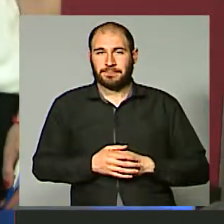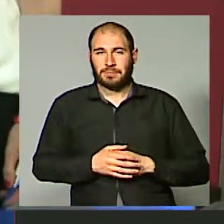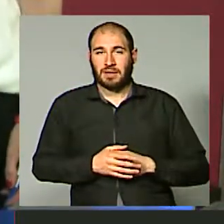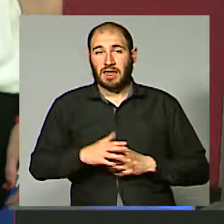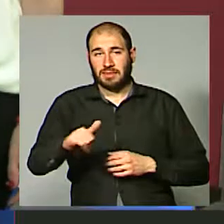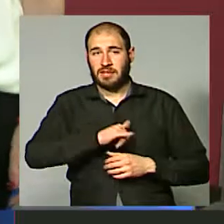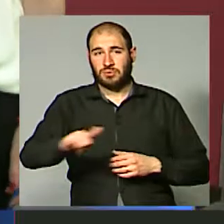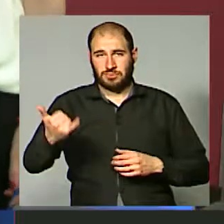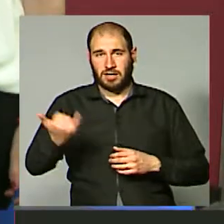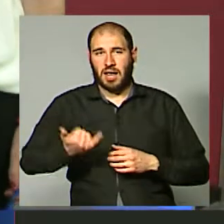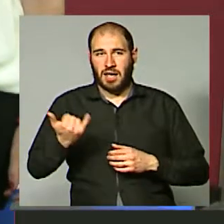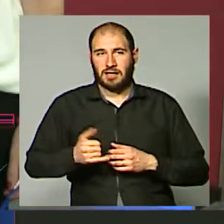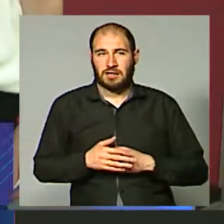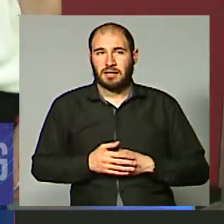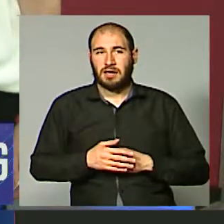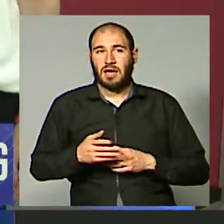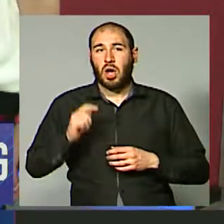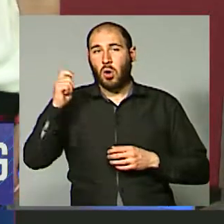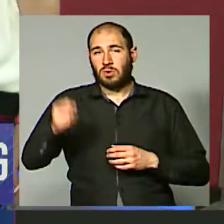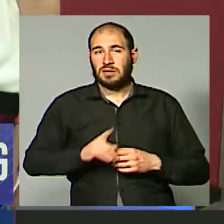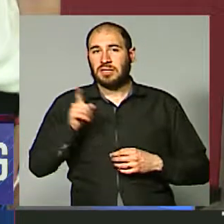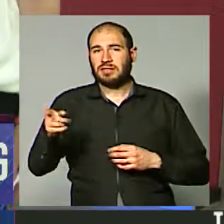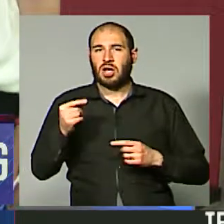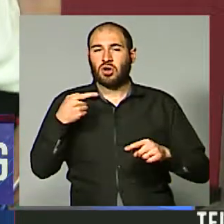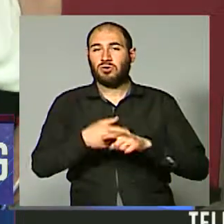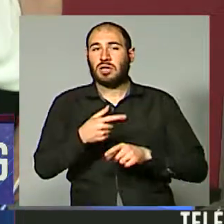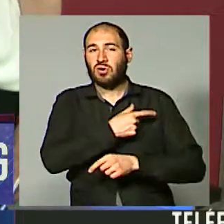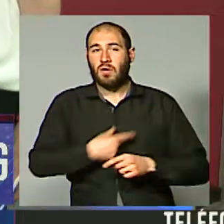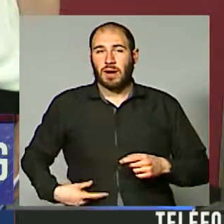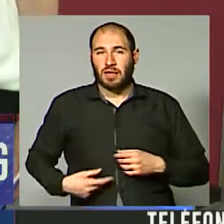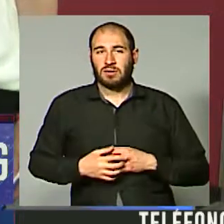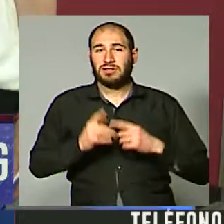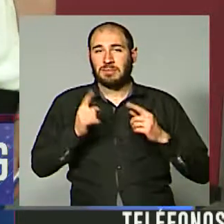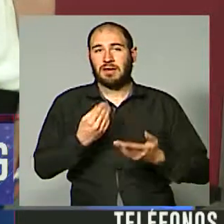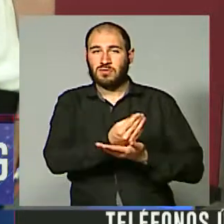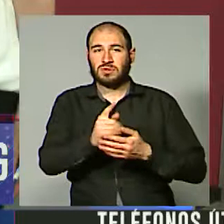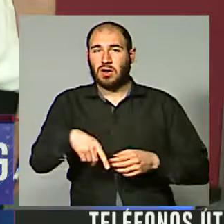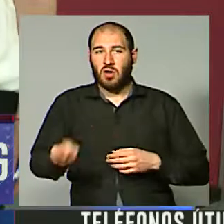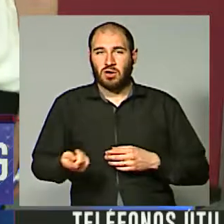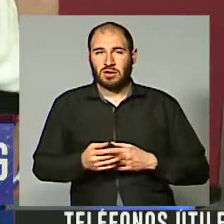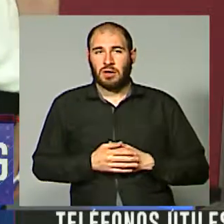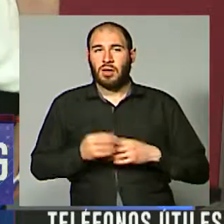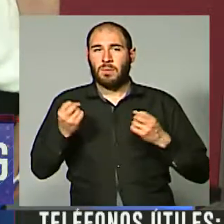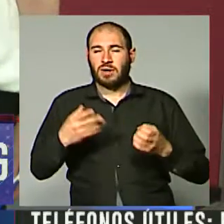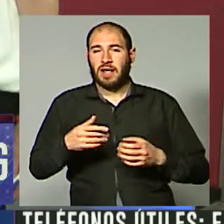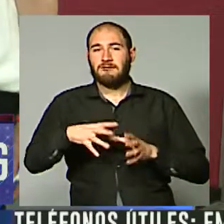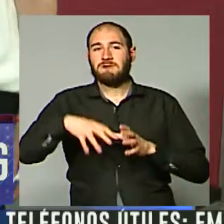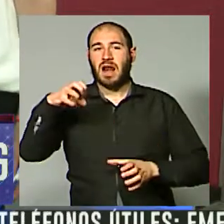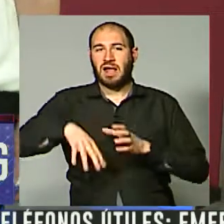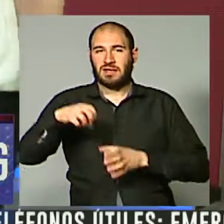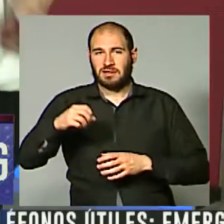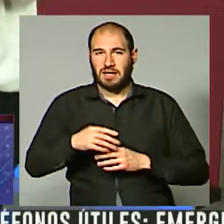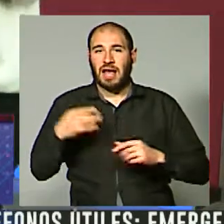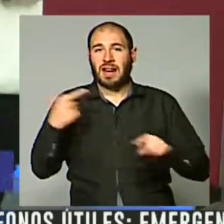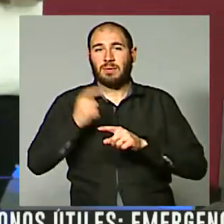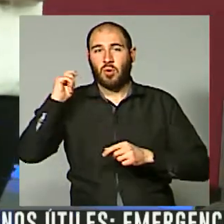una denuncia que se llevó adelante ante la justicia y es contra el gobernador y otros funcionarios, es por el fracking. De acuerdo con el